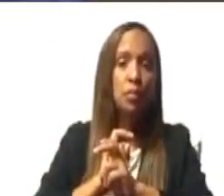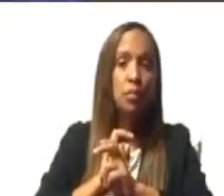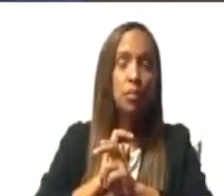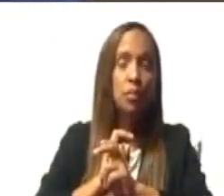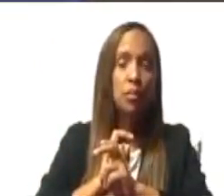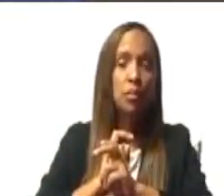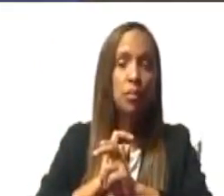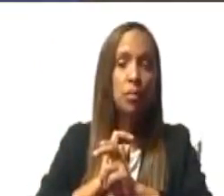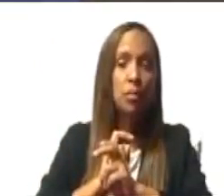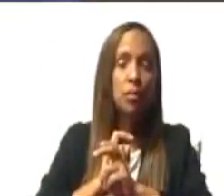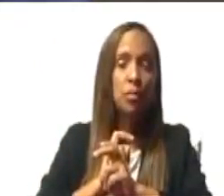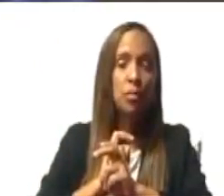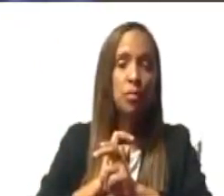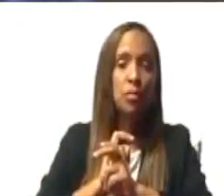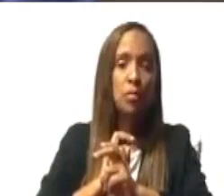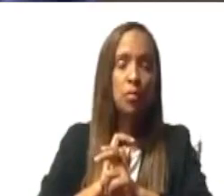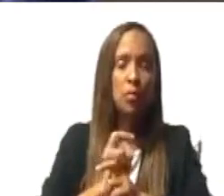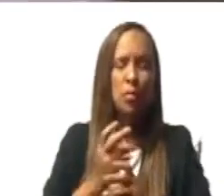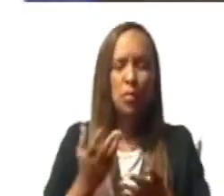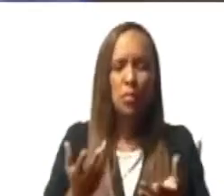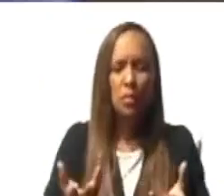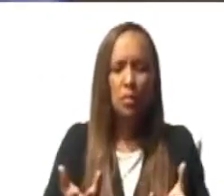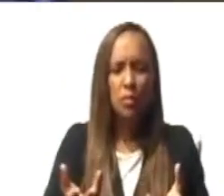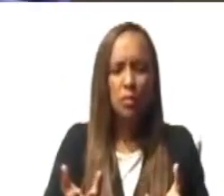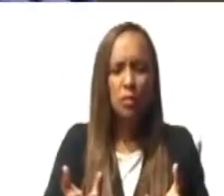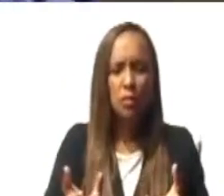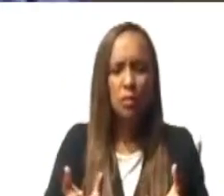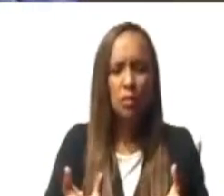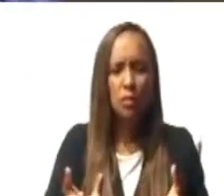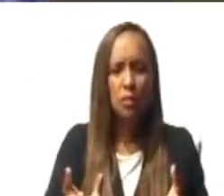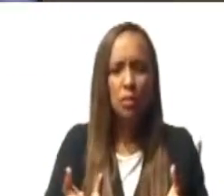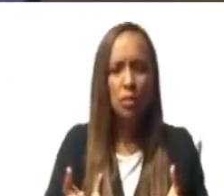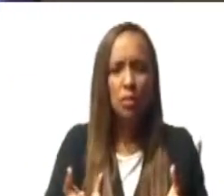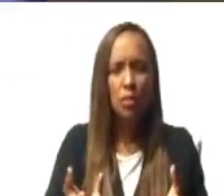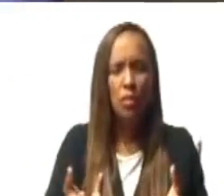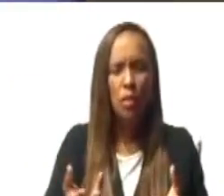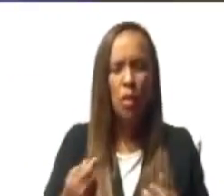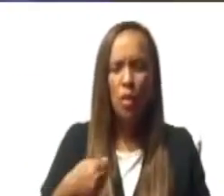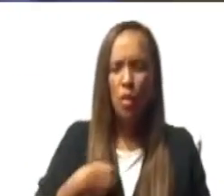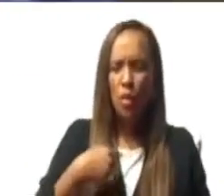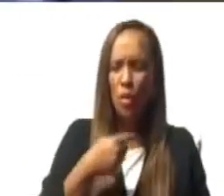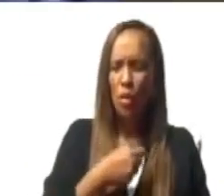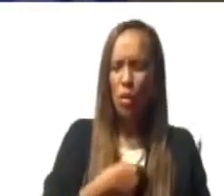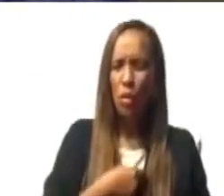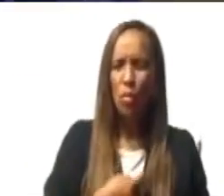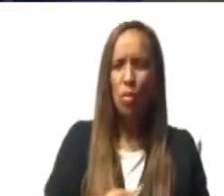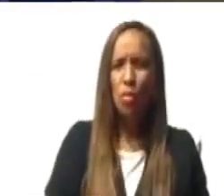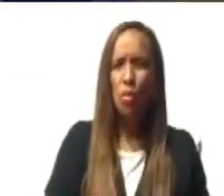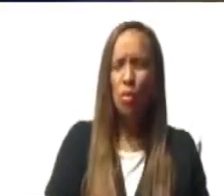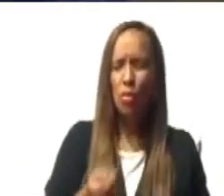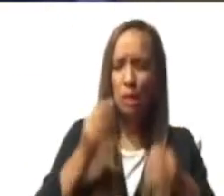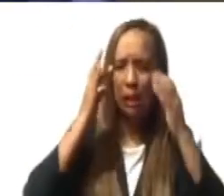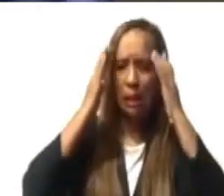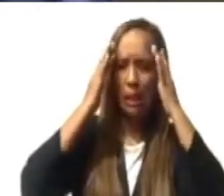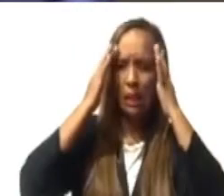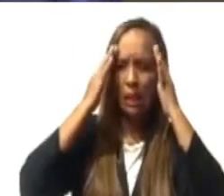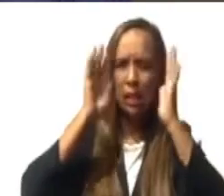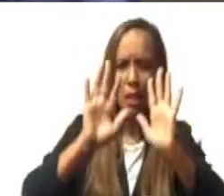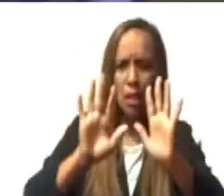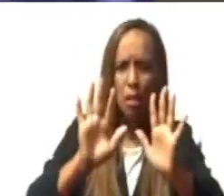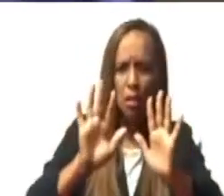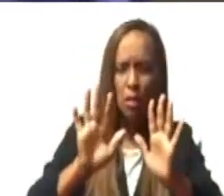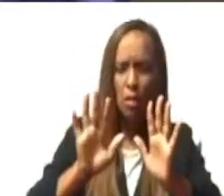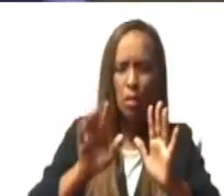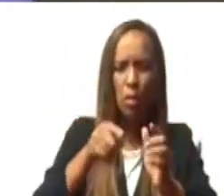representa realmente una expresión de falta de planificación, y eso es peligroso en un